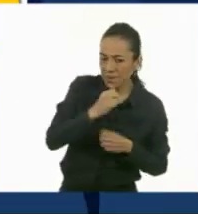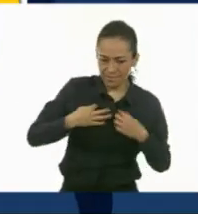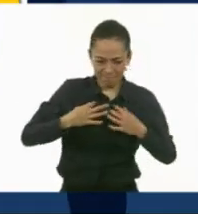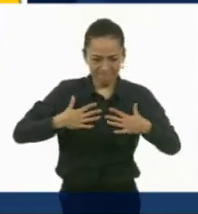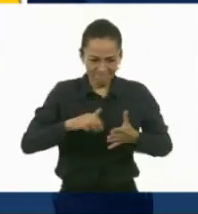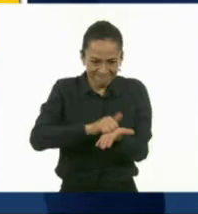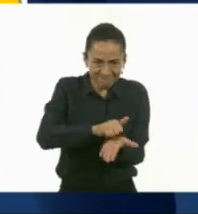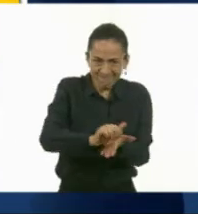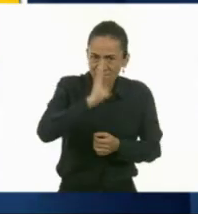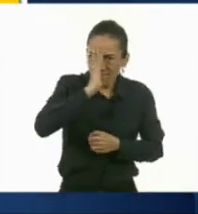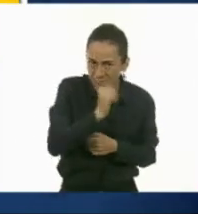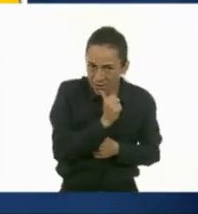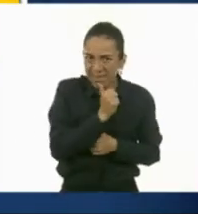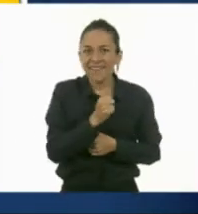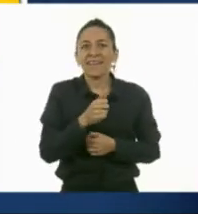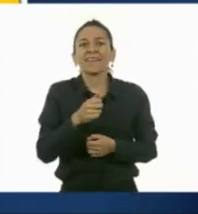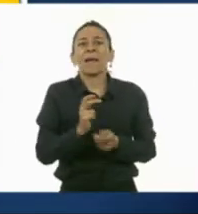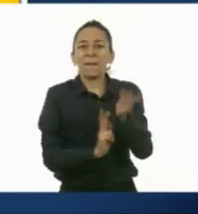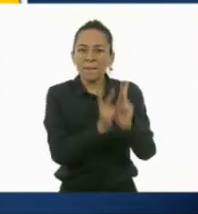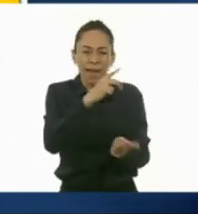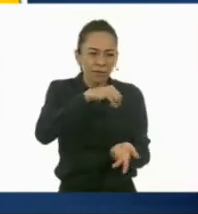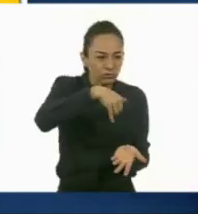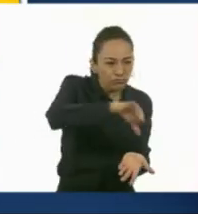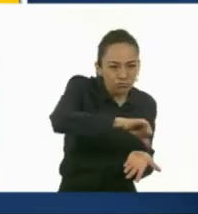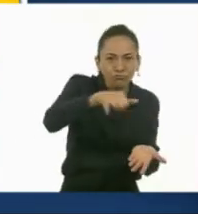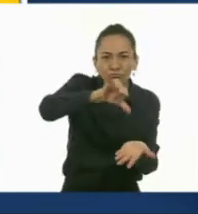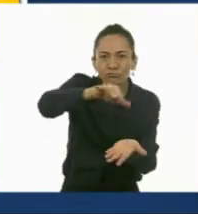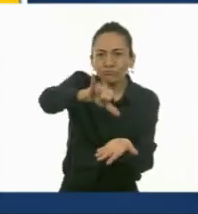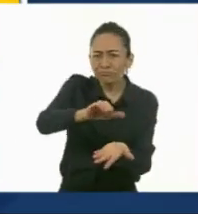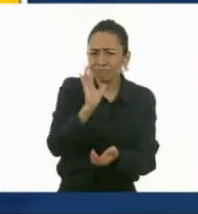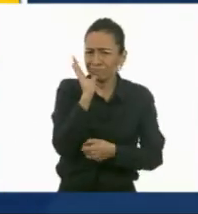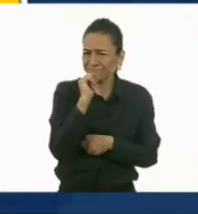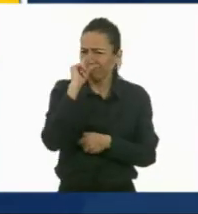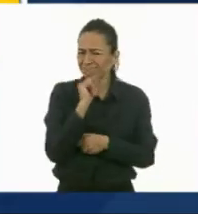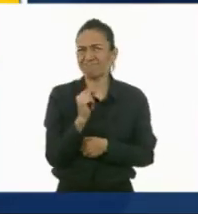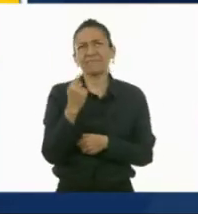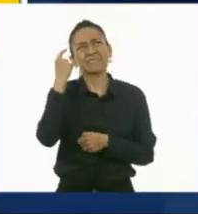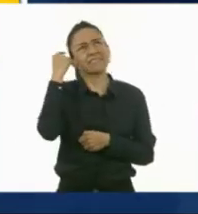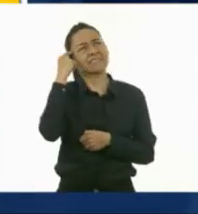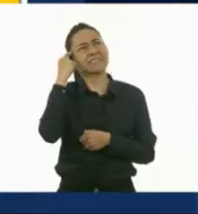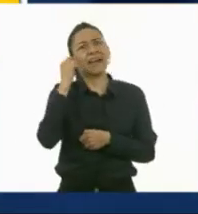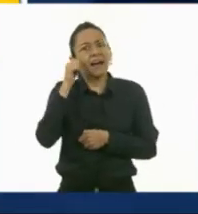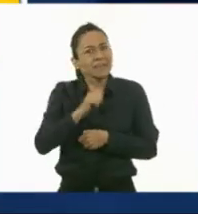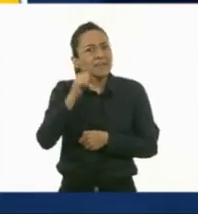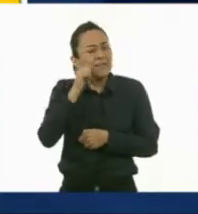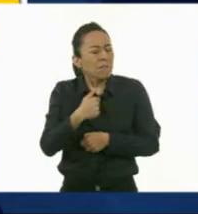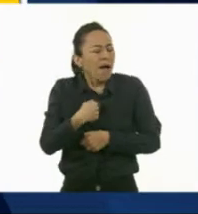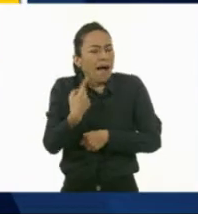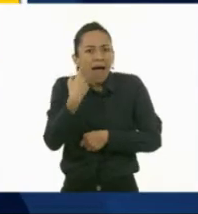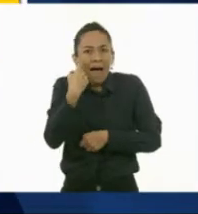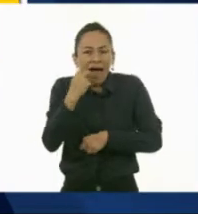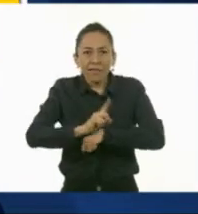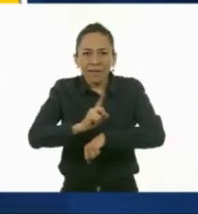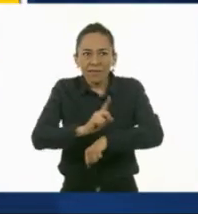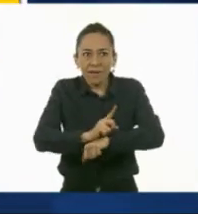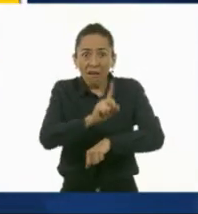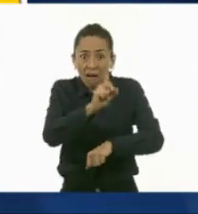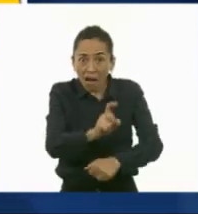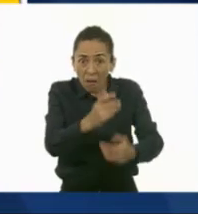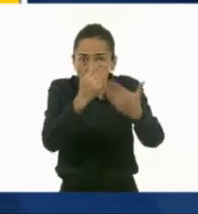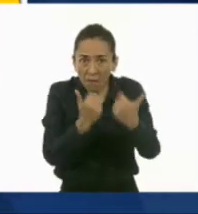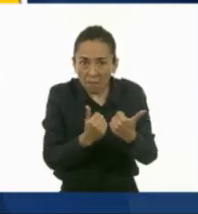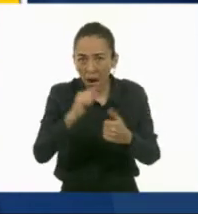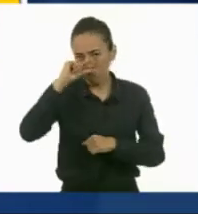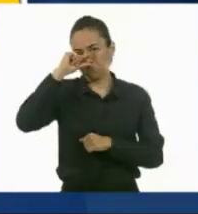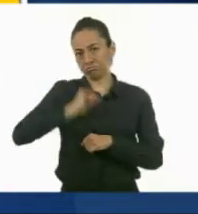regar plantas, no podrían hacer ninguna de las actividades que uno comúnmente hace. Y finalmente, ¿cuál